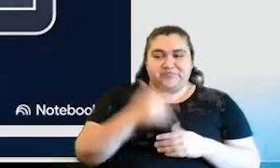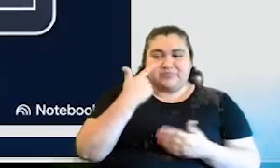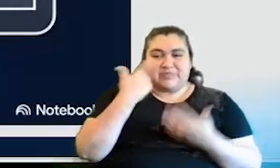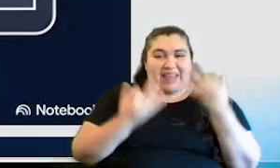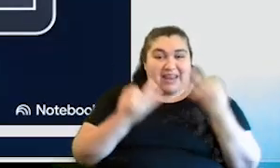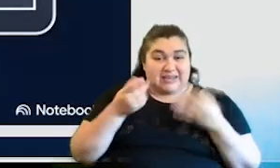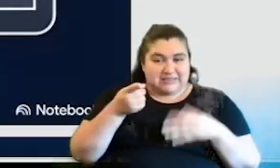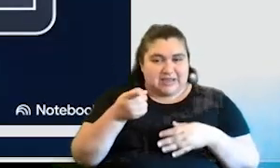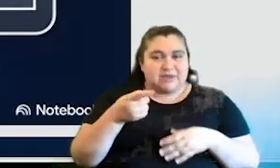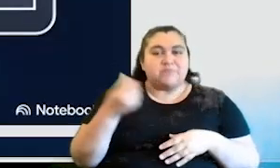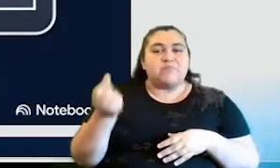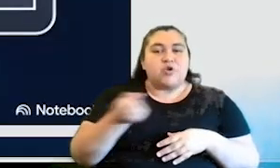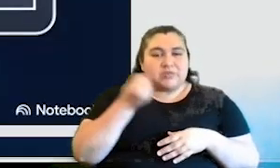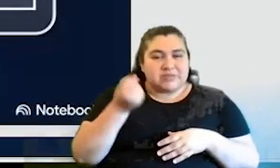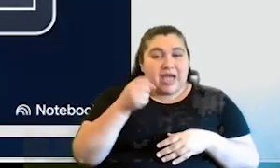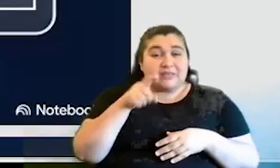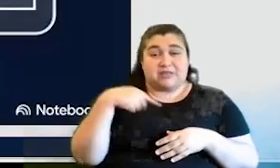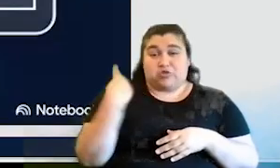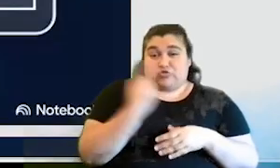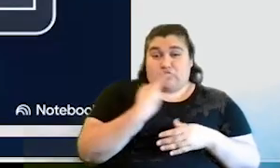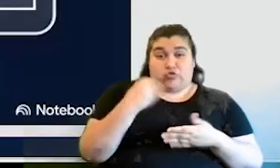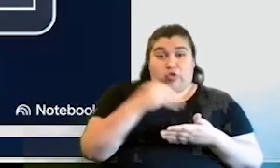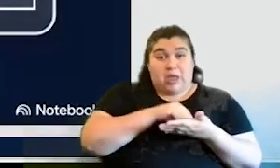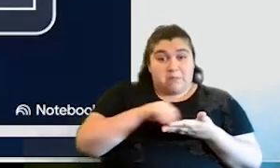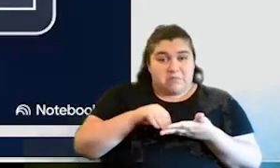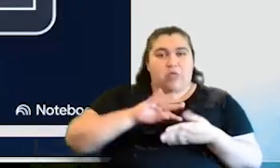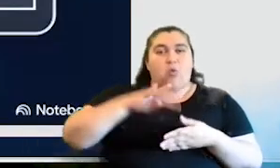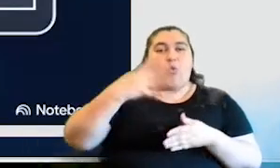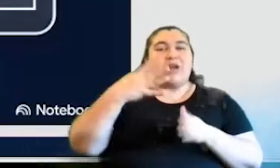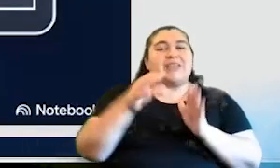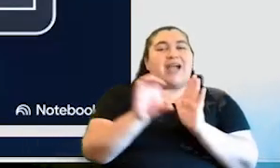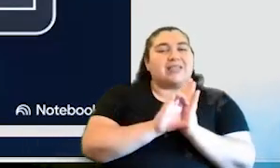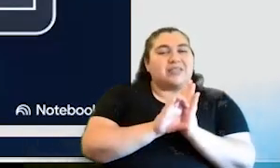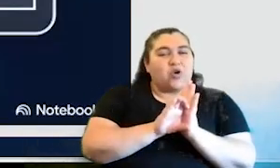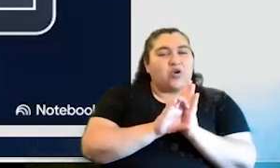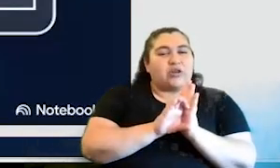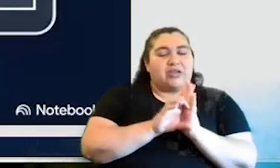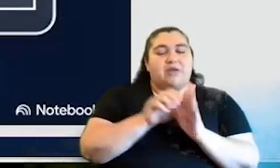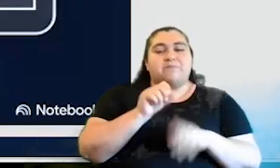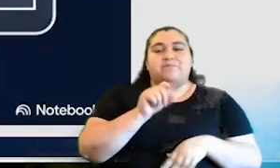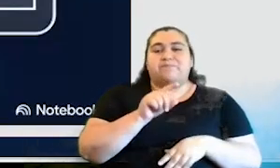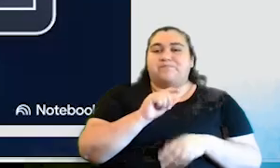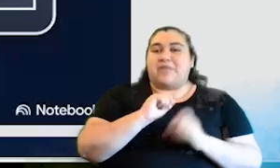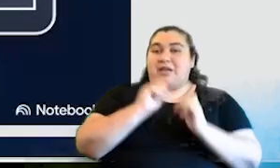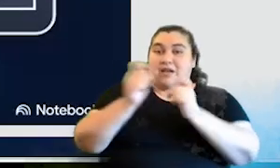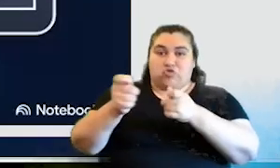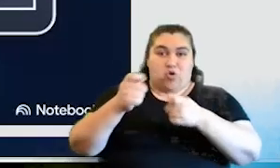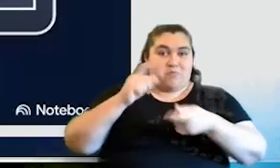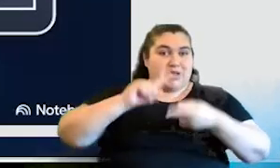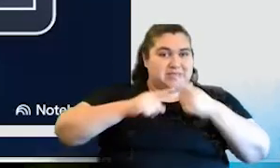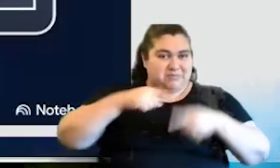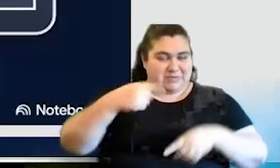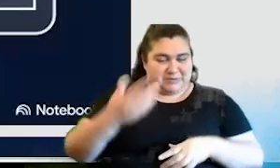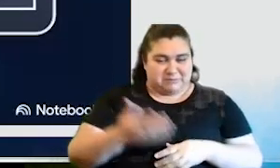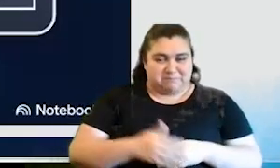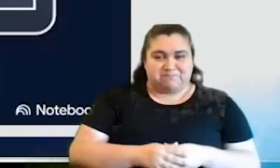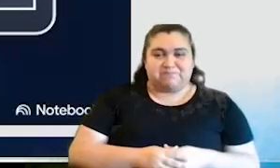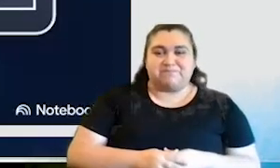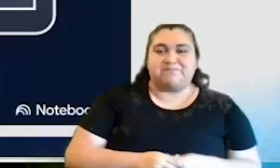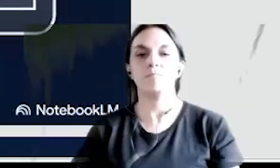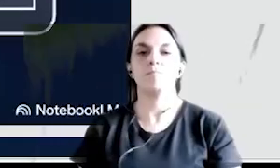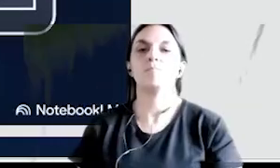Tenemos, además, como empleados de cuarta categoría, no solamente esta ganancia no imponible, sino que tenemos esta deducción especial